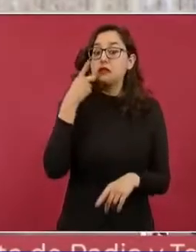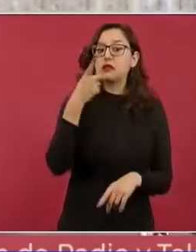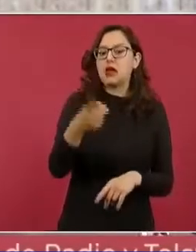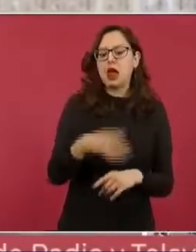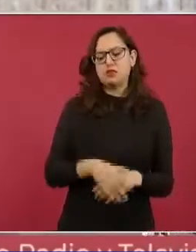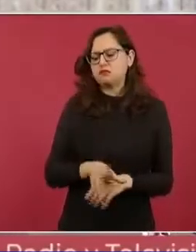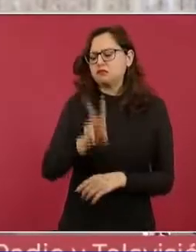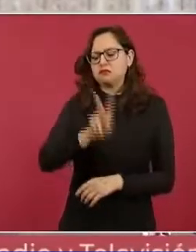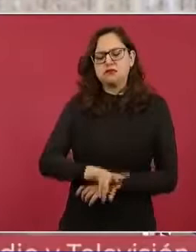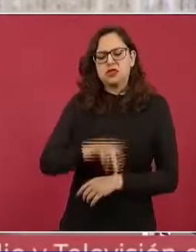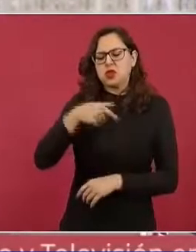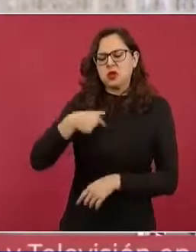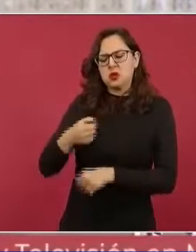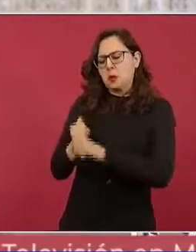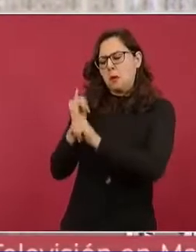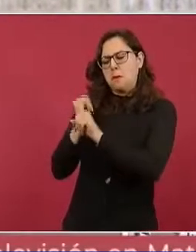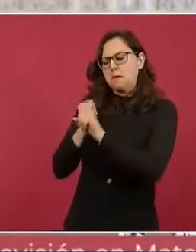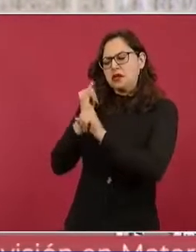Pero